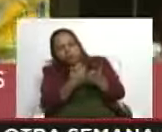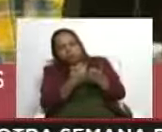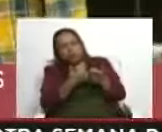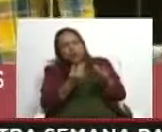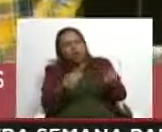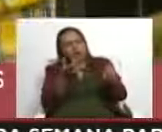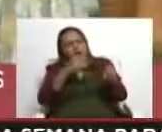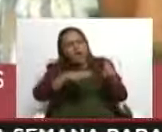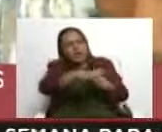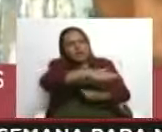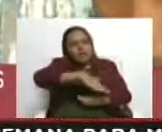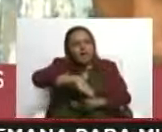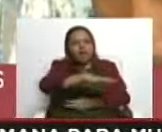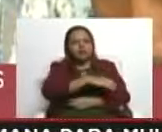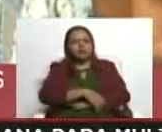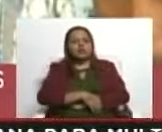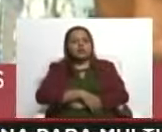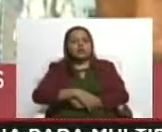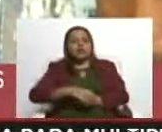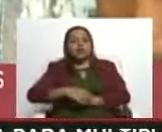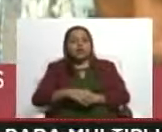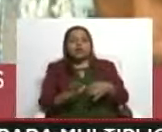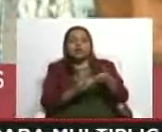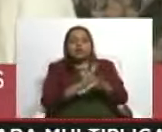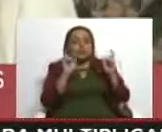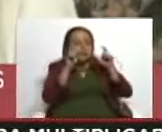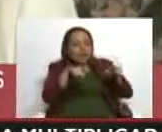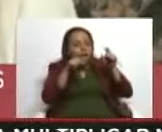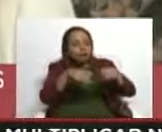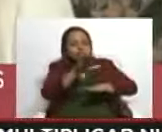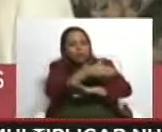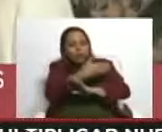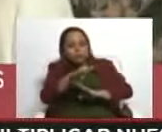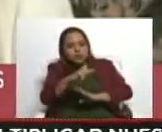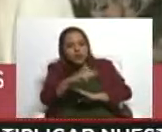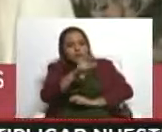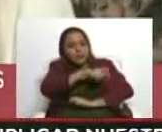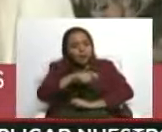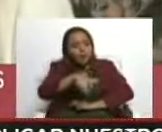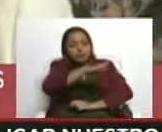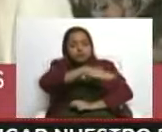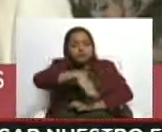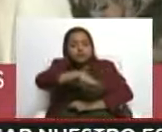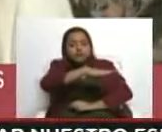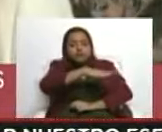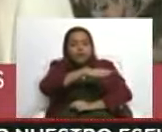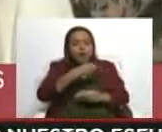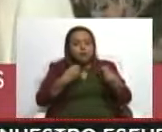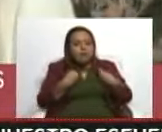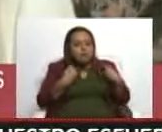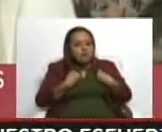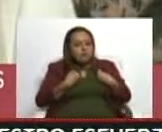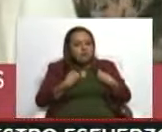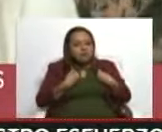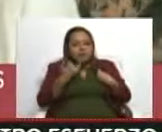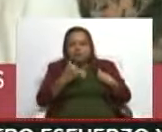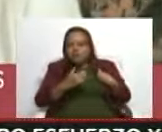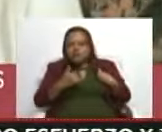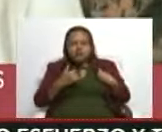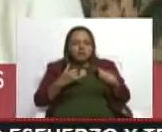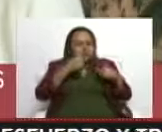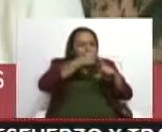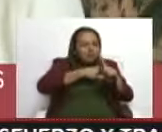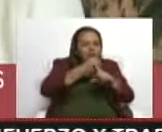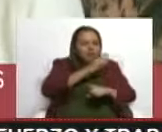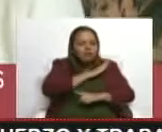llano? En cuanto a la formación musical, los llaneros siempre son bastante fervientes con